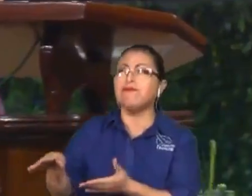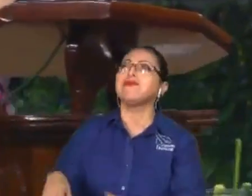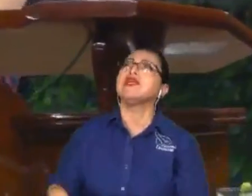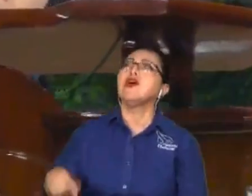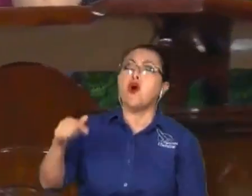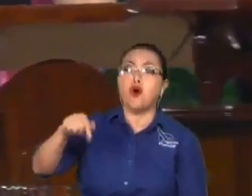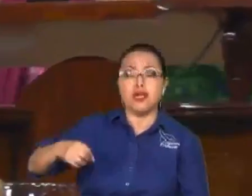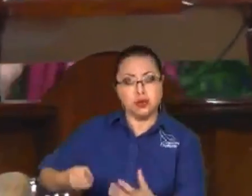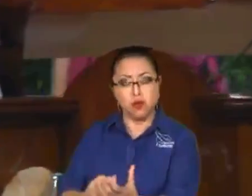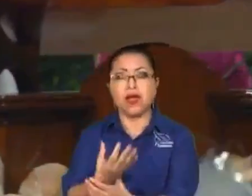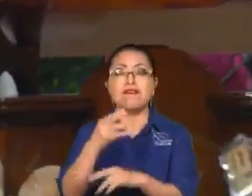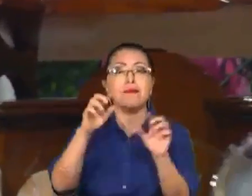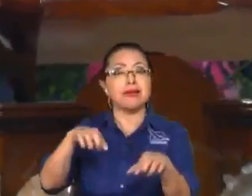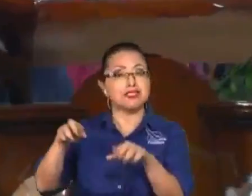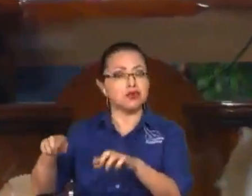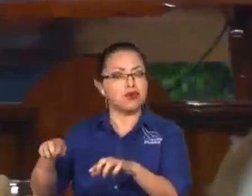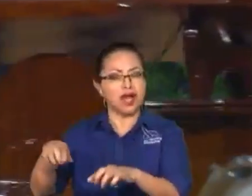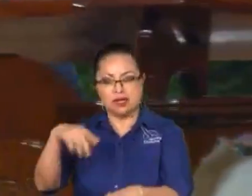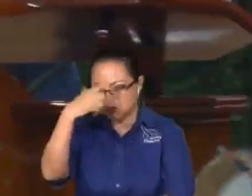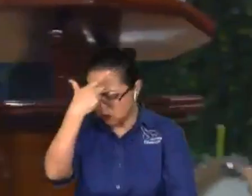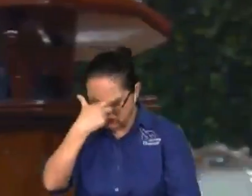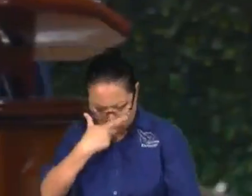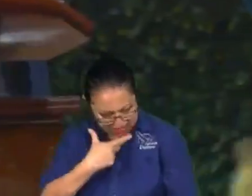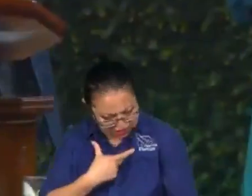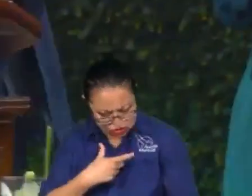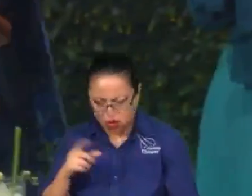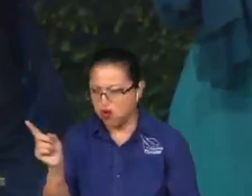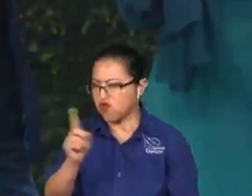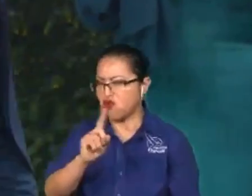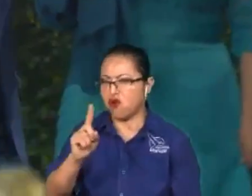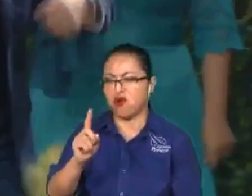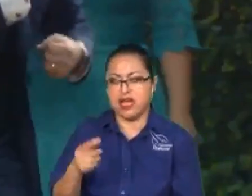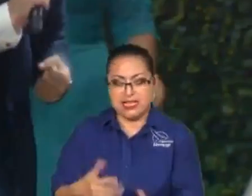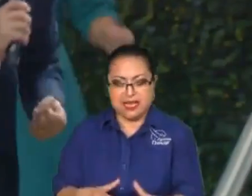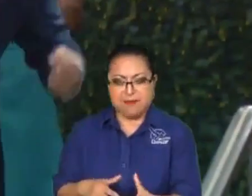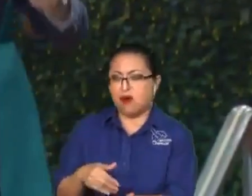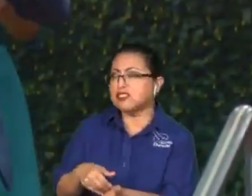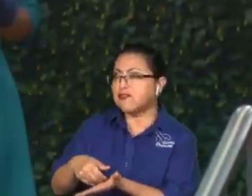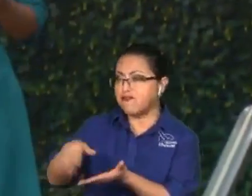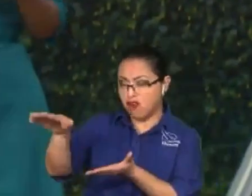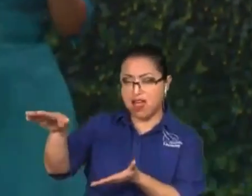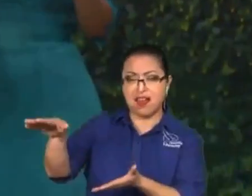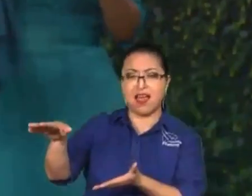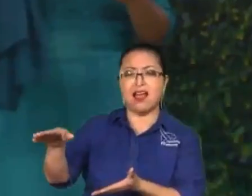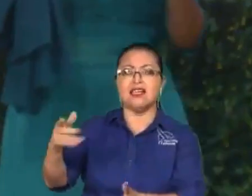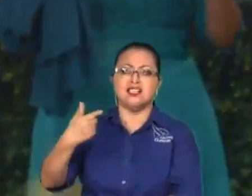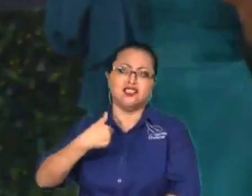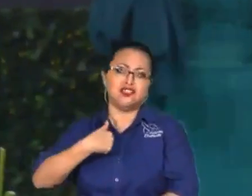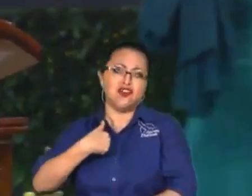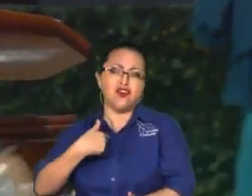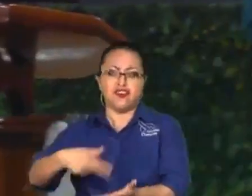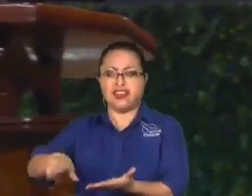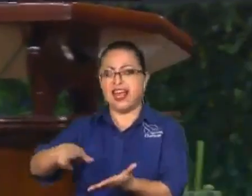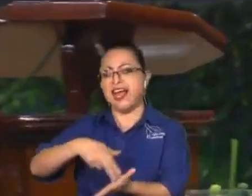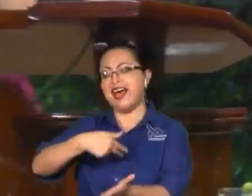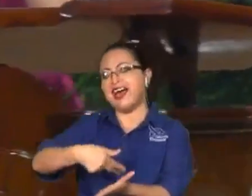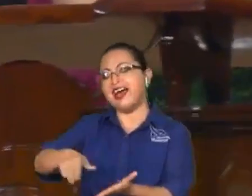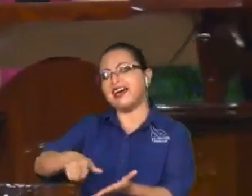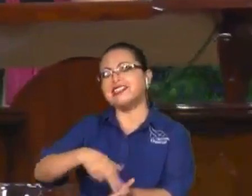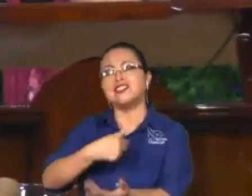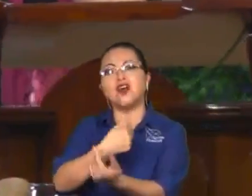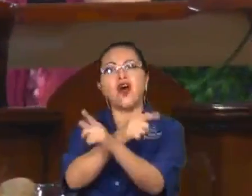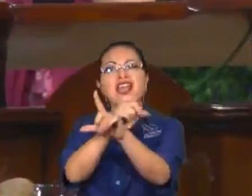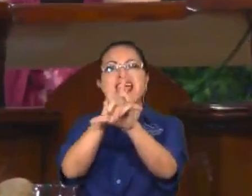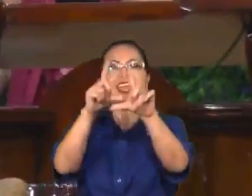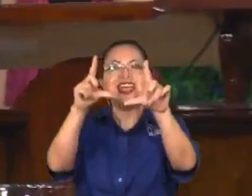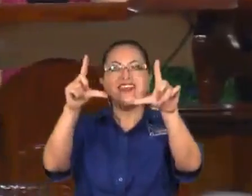criatura soy en Él. No más condenación, echo fuera el temor. Yo danzaré con libertad.